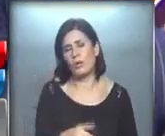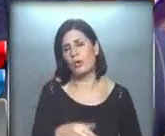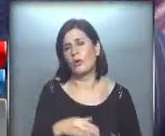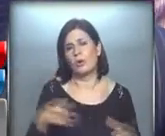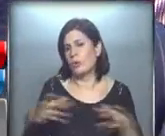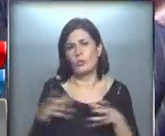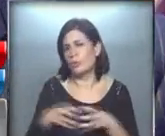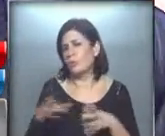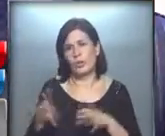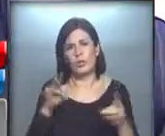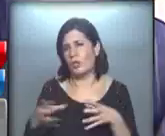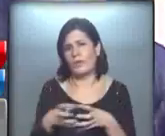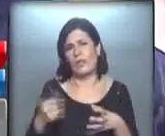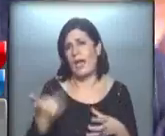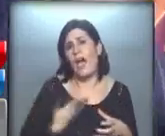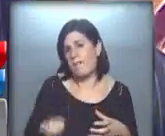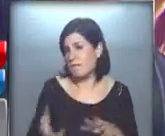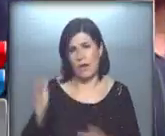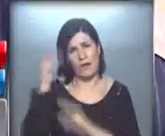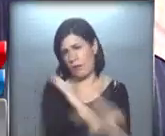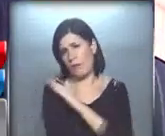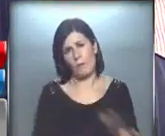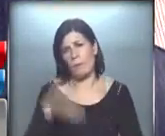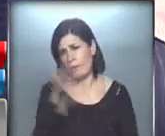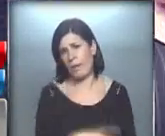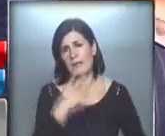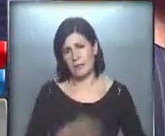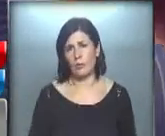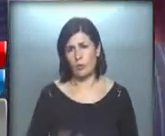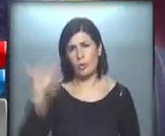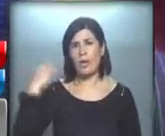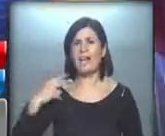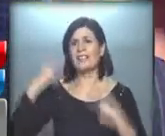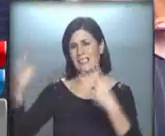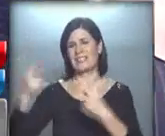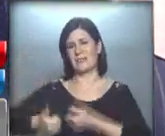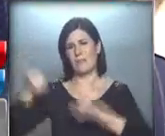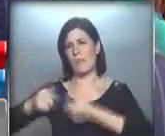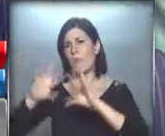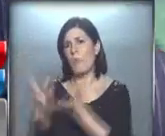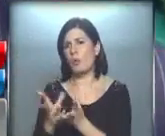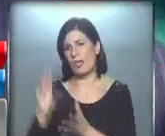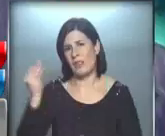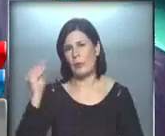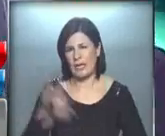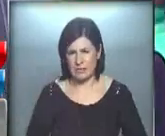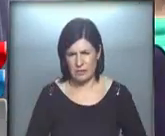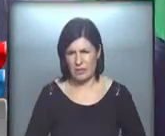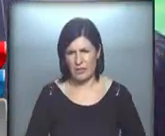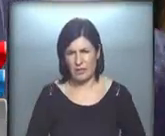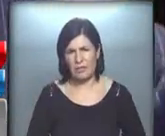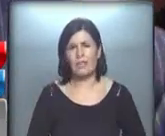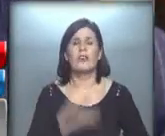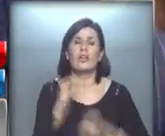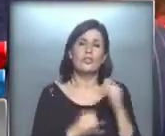delegación argentina de la AFA que participó de este último mundial en Brasil y que acompañó al seleccionado, algunos logros